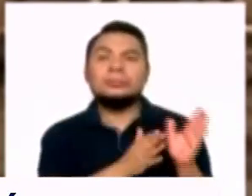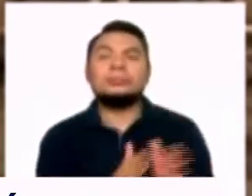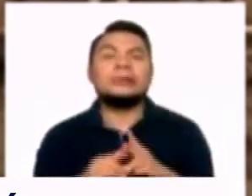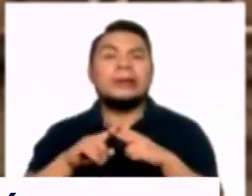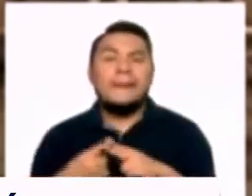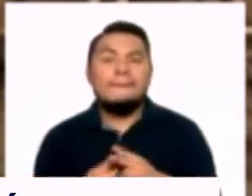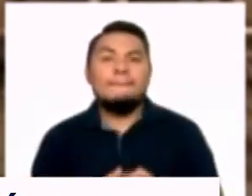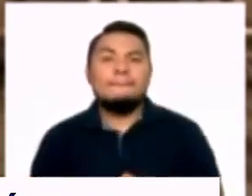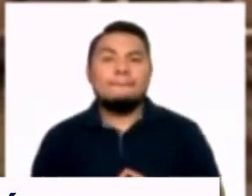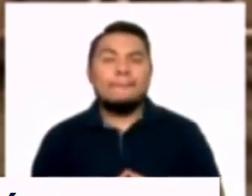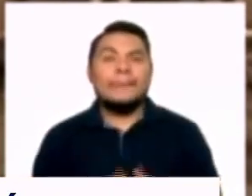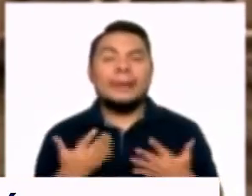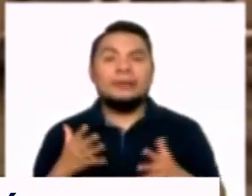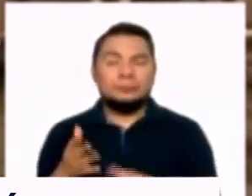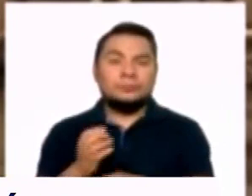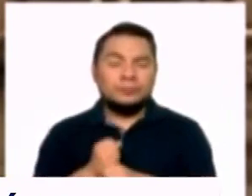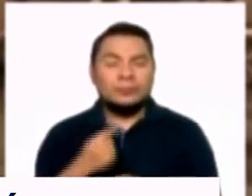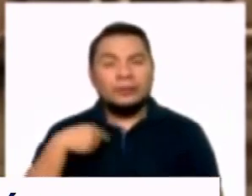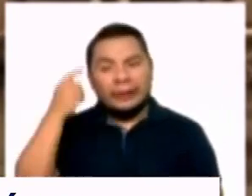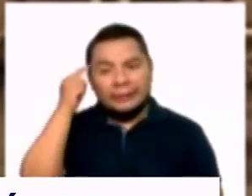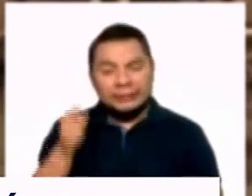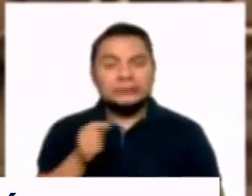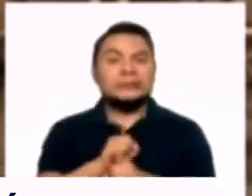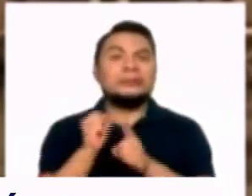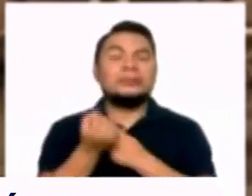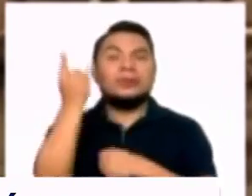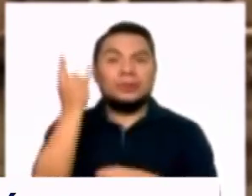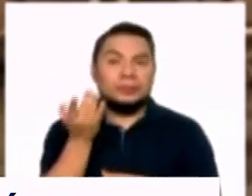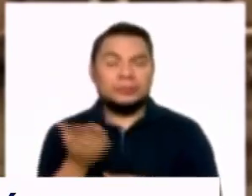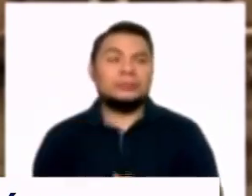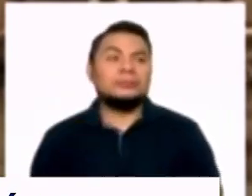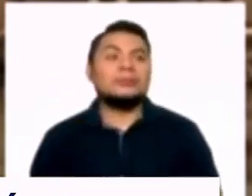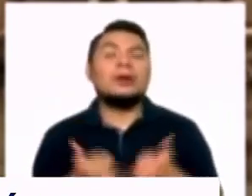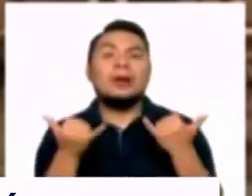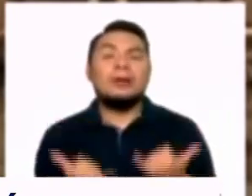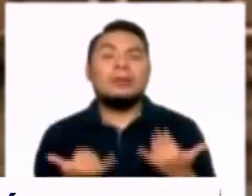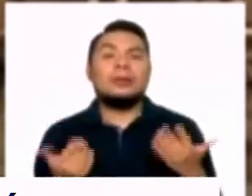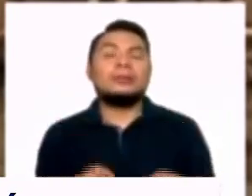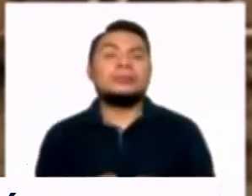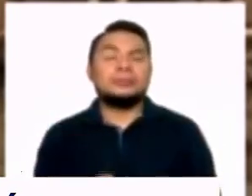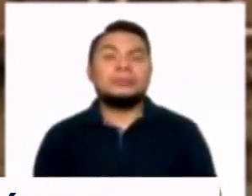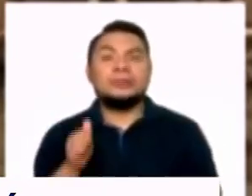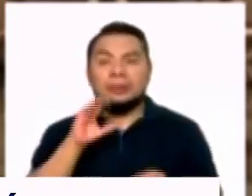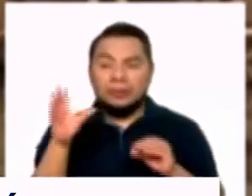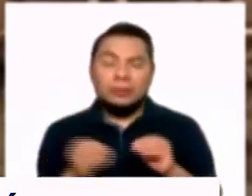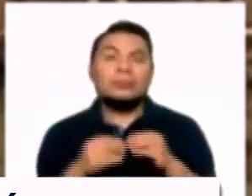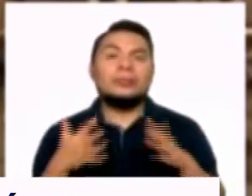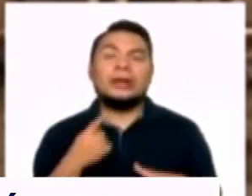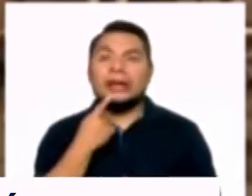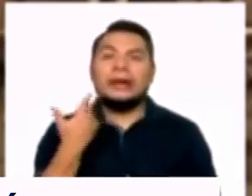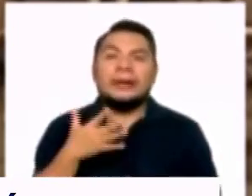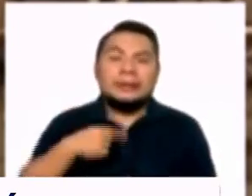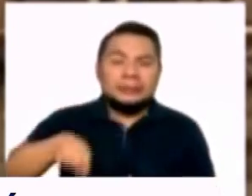inicio, desde que hemos tomado conocimiento de esta situación de emergencia, el día de hoy, de manera complementaria a las medidas que ya